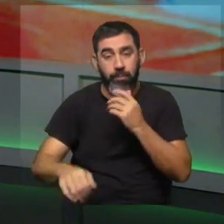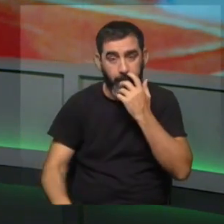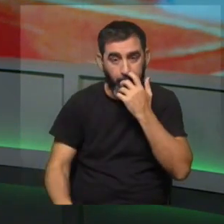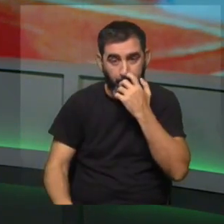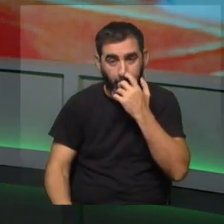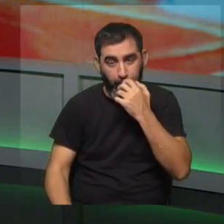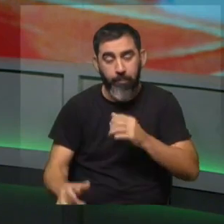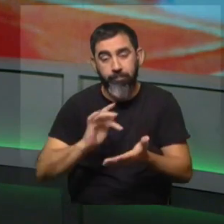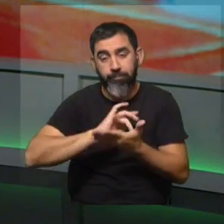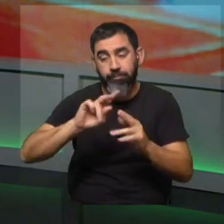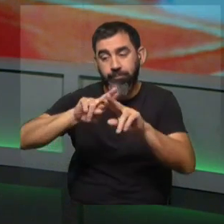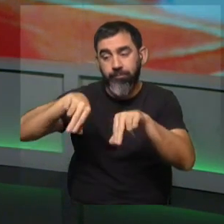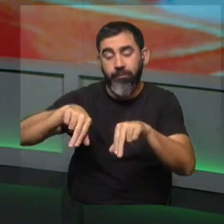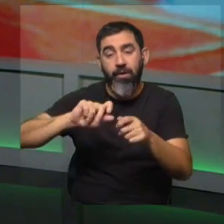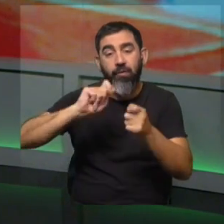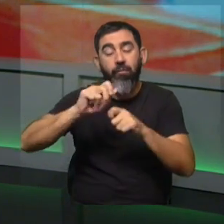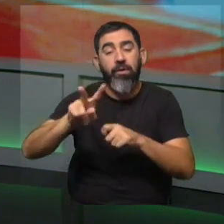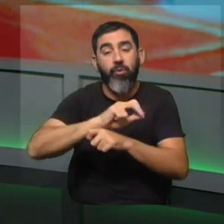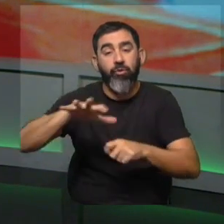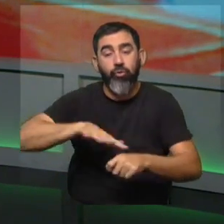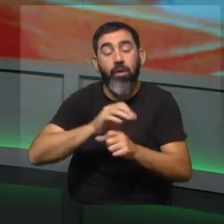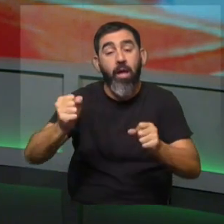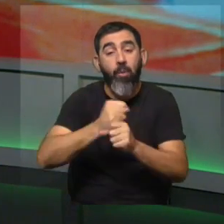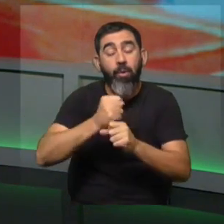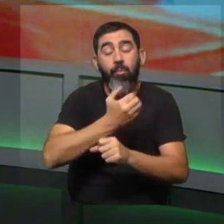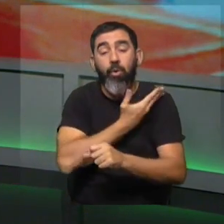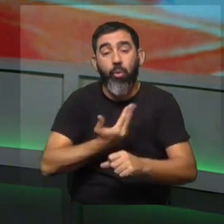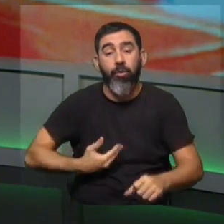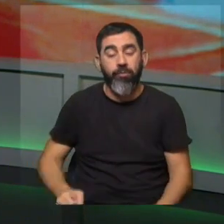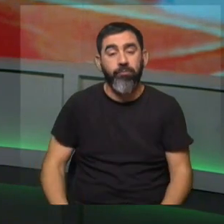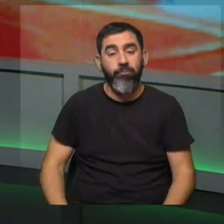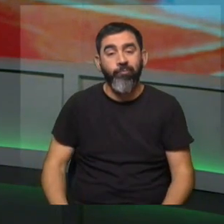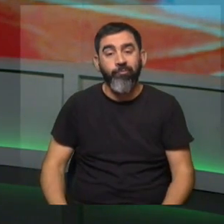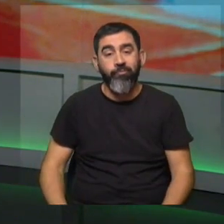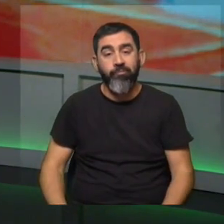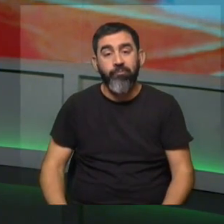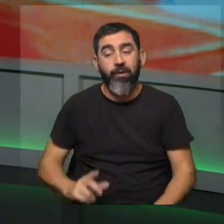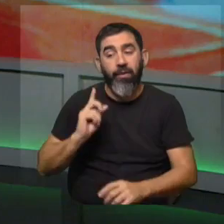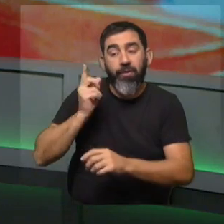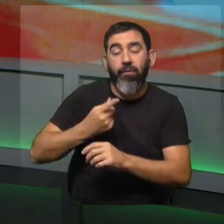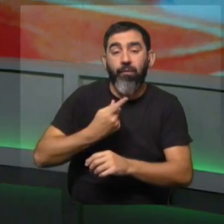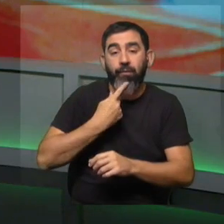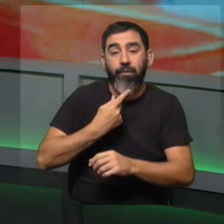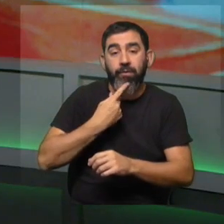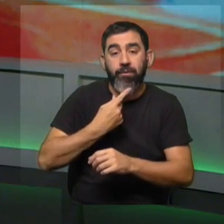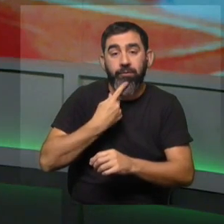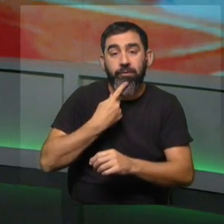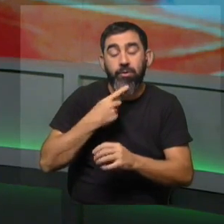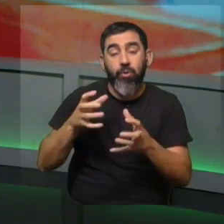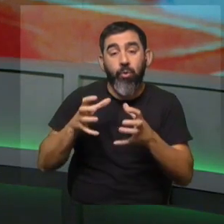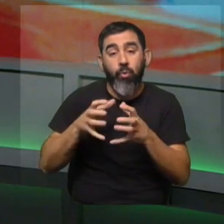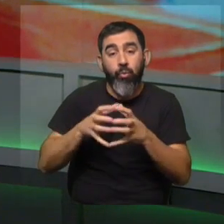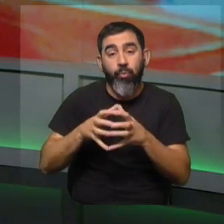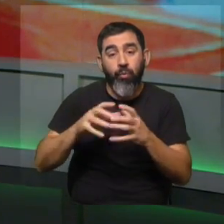plebiscito que deje sin efecto la reforma de la seguridad social aprobada por el gobierno tras las definiciones políticas de las últimas horas el movimiento